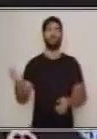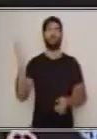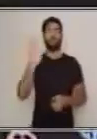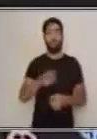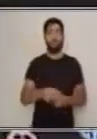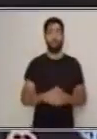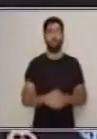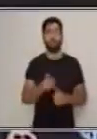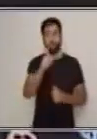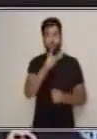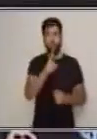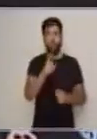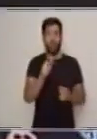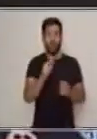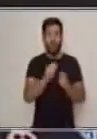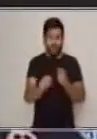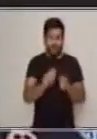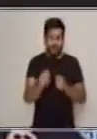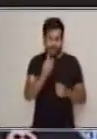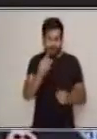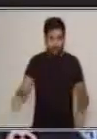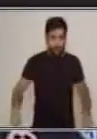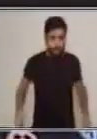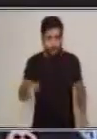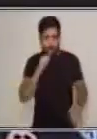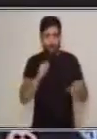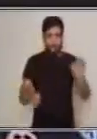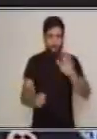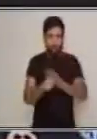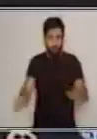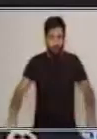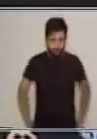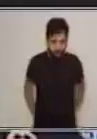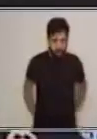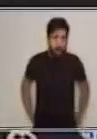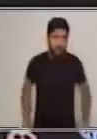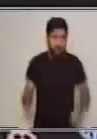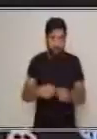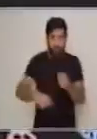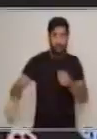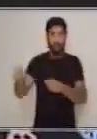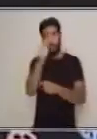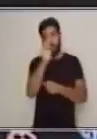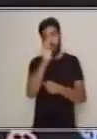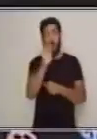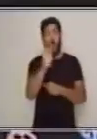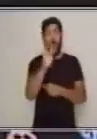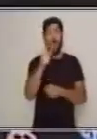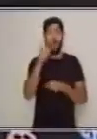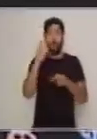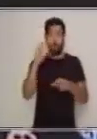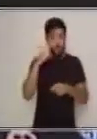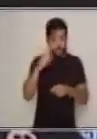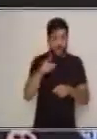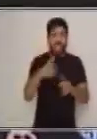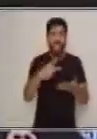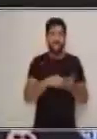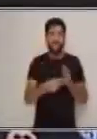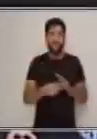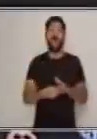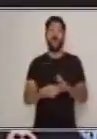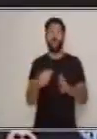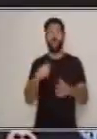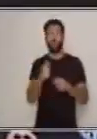entonces tú escondes tus tarjetitas y luego sacas una tarjetita y si lo adivinas rapidito, le das la